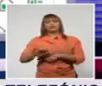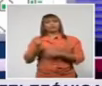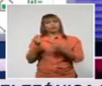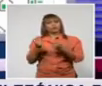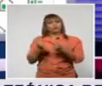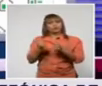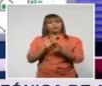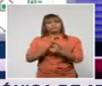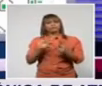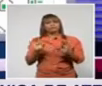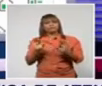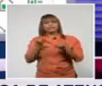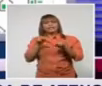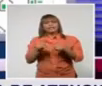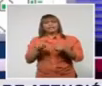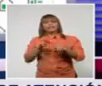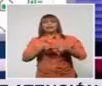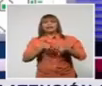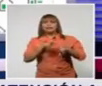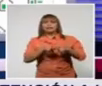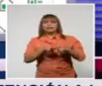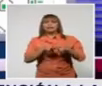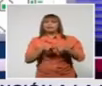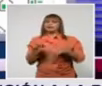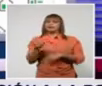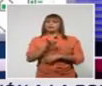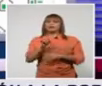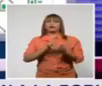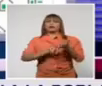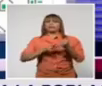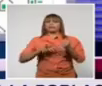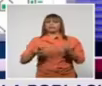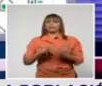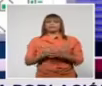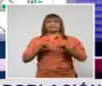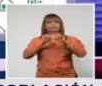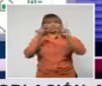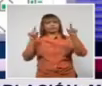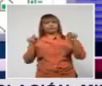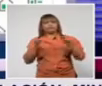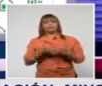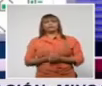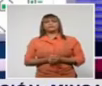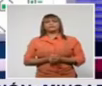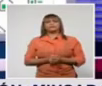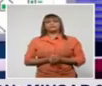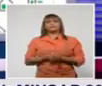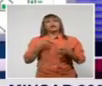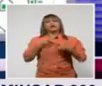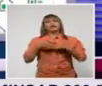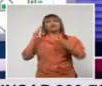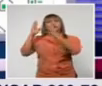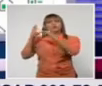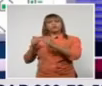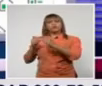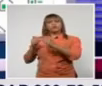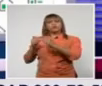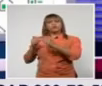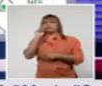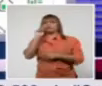sanitarias tanto de la capital como de todo nuestro país. Vamos a otros datos aportados por el